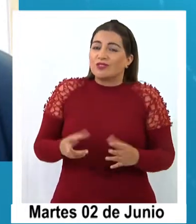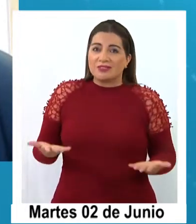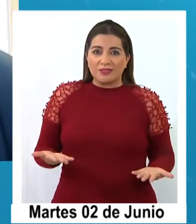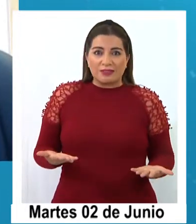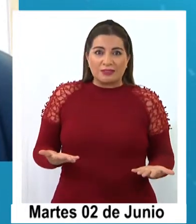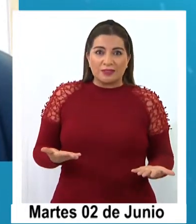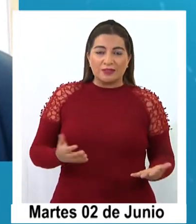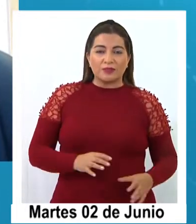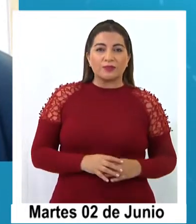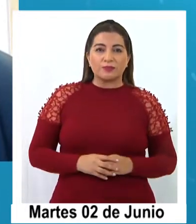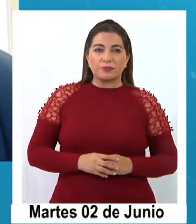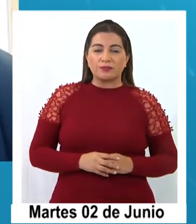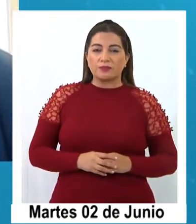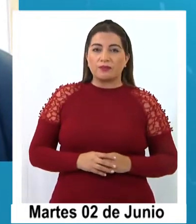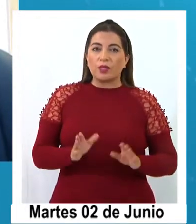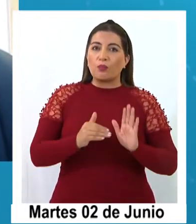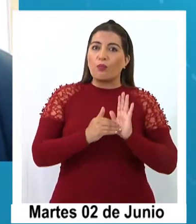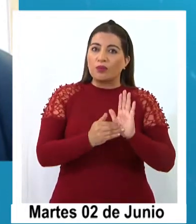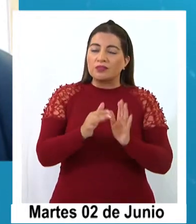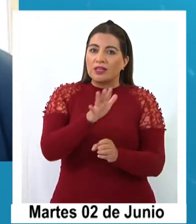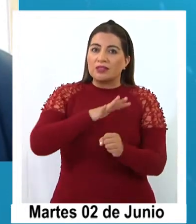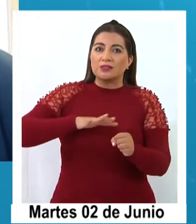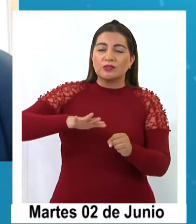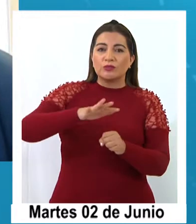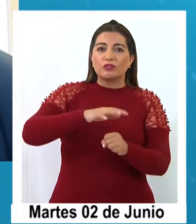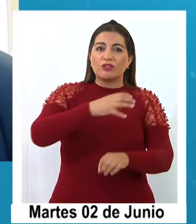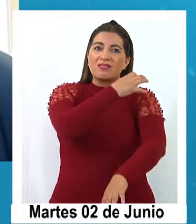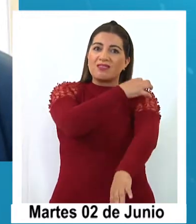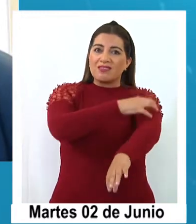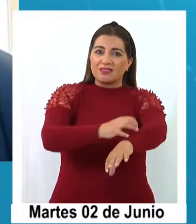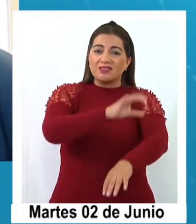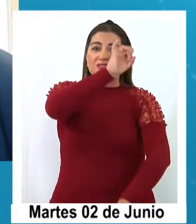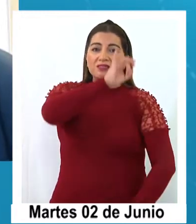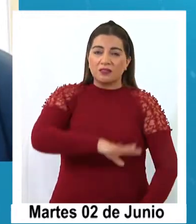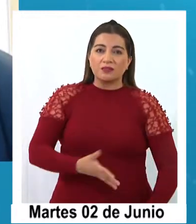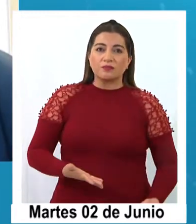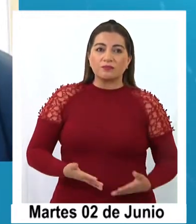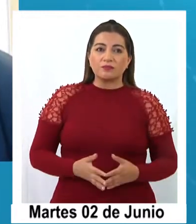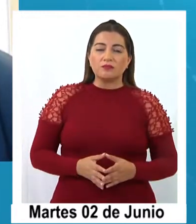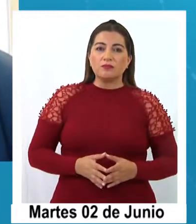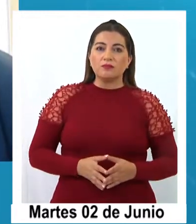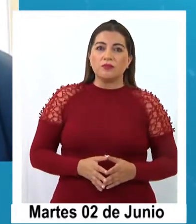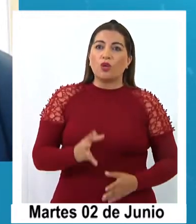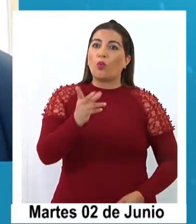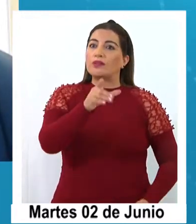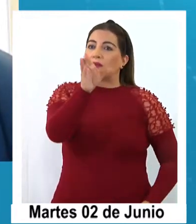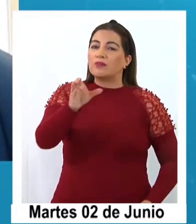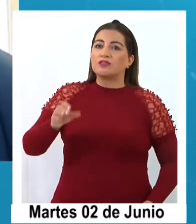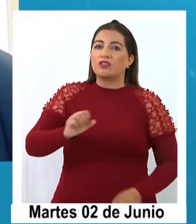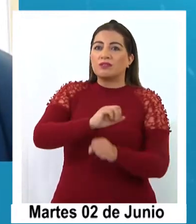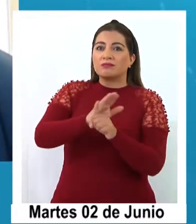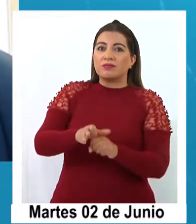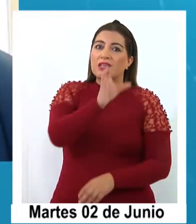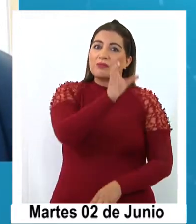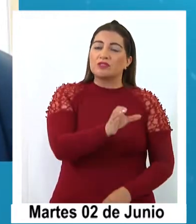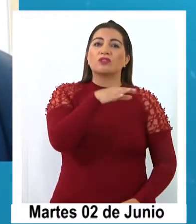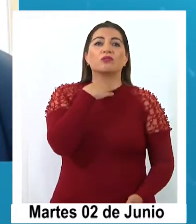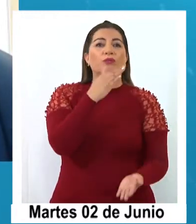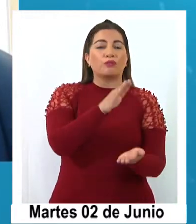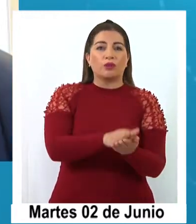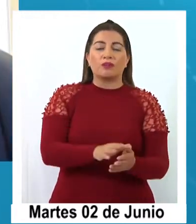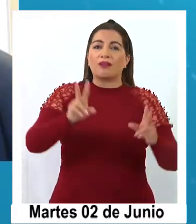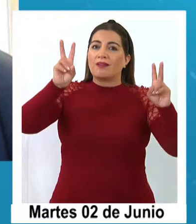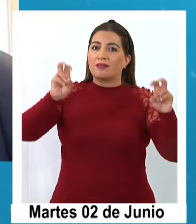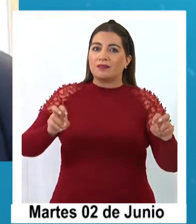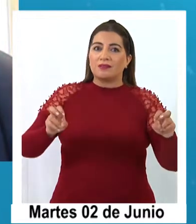realmente muestra la situación de cada región y del país es el número de casos de contagiados y número de fallecidos respecto